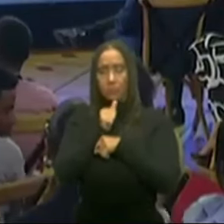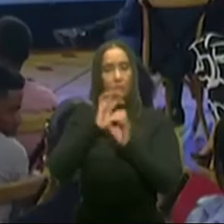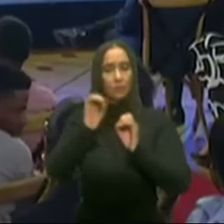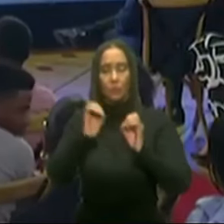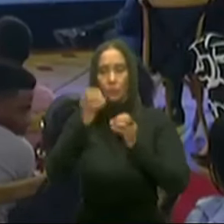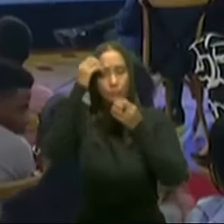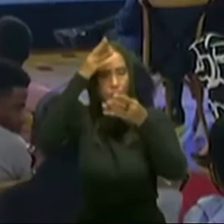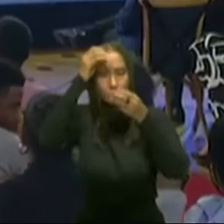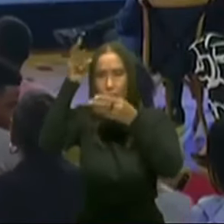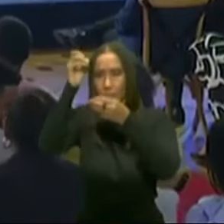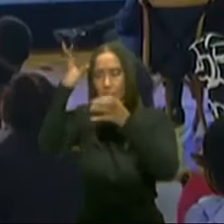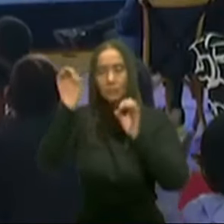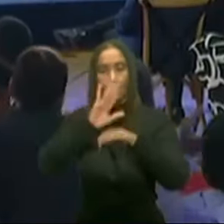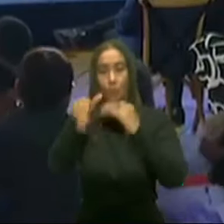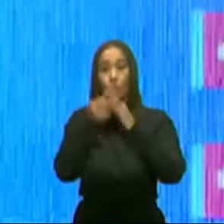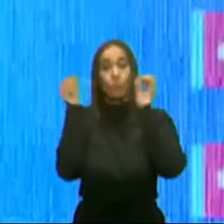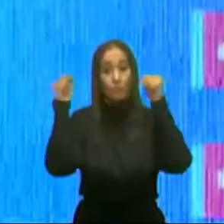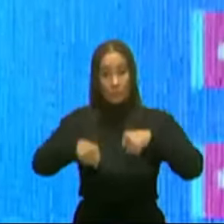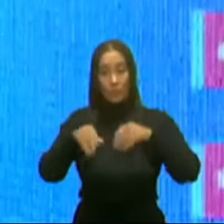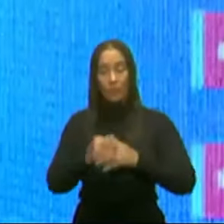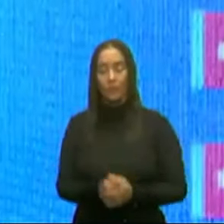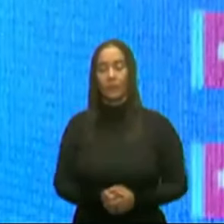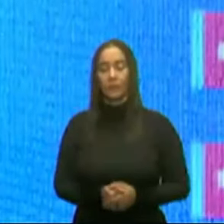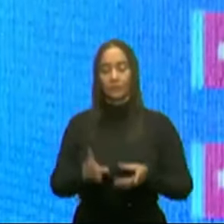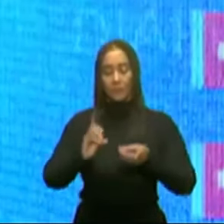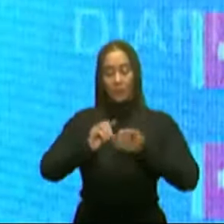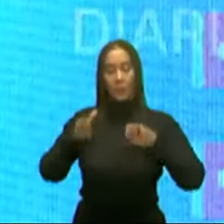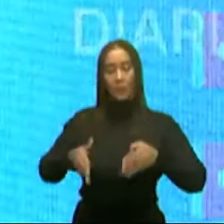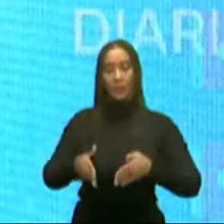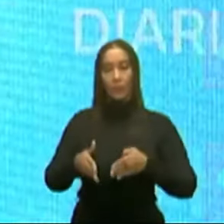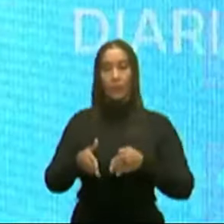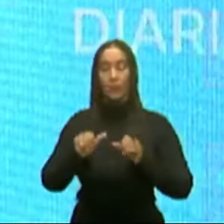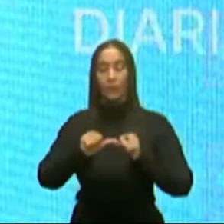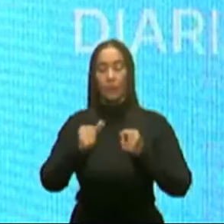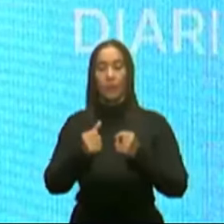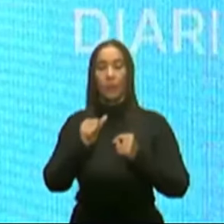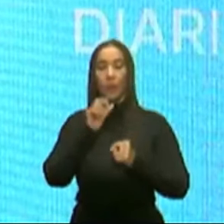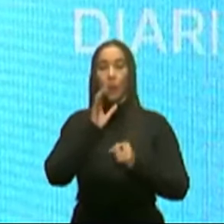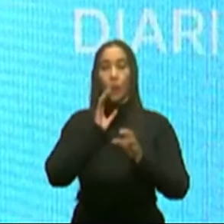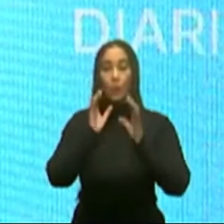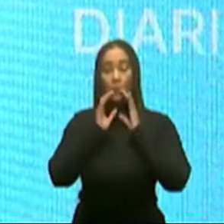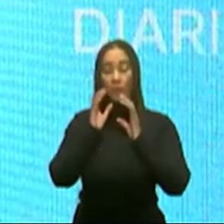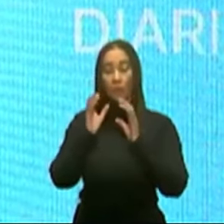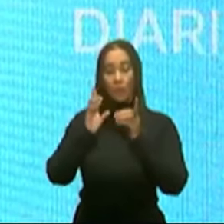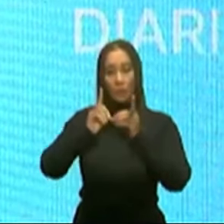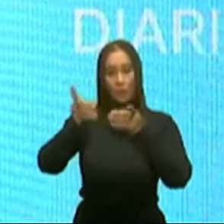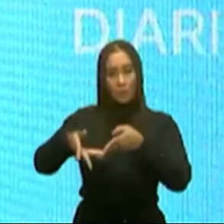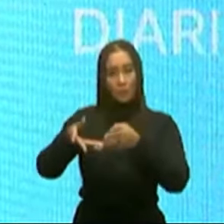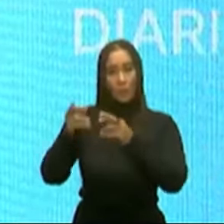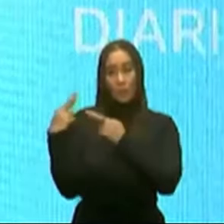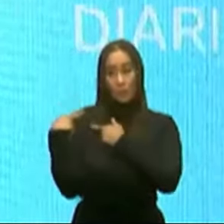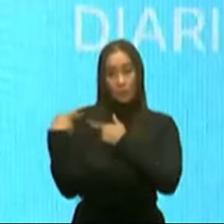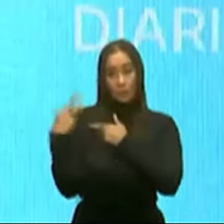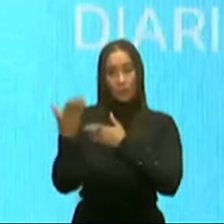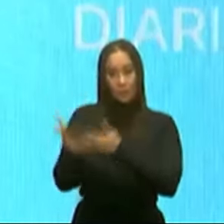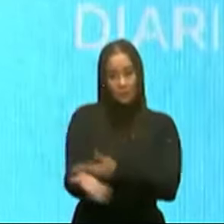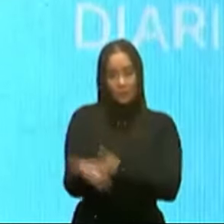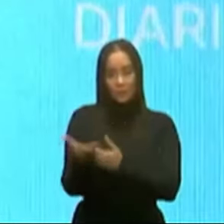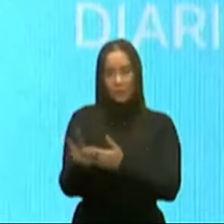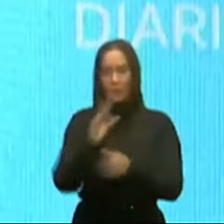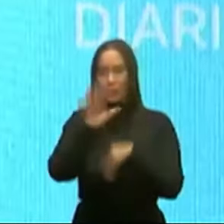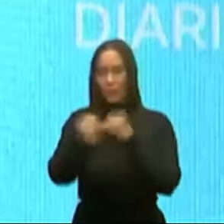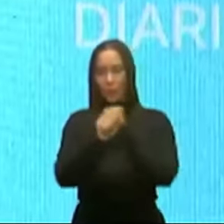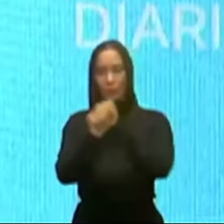e información. De los directores de medios de comunicación, habrá un director responsable del contenido al frente con cada